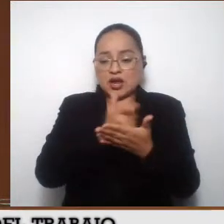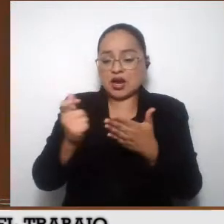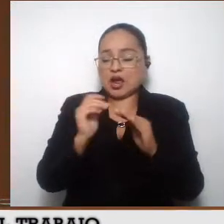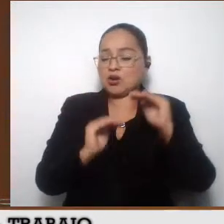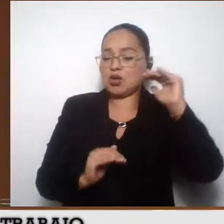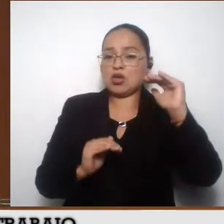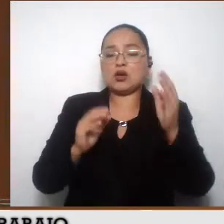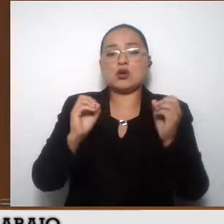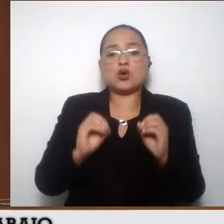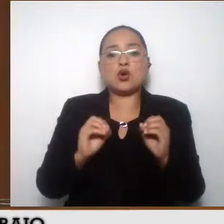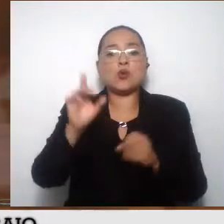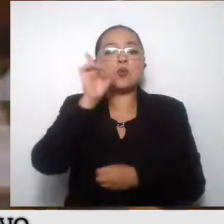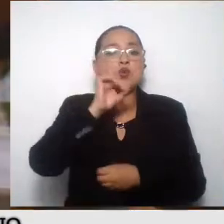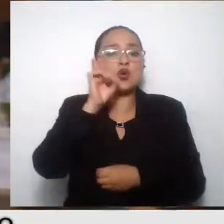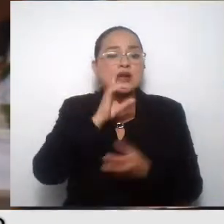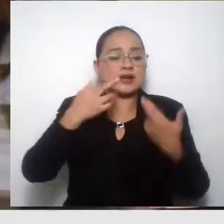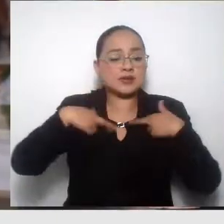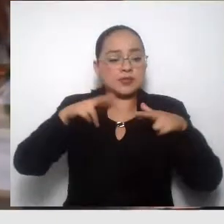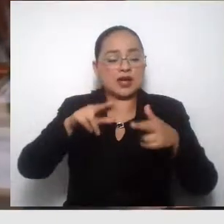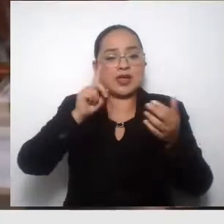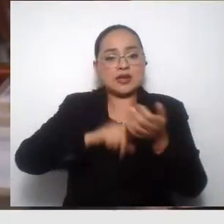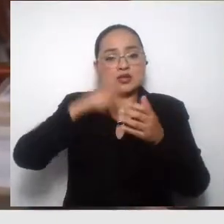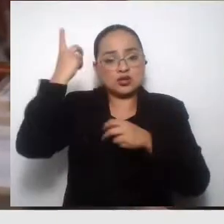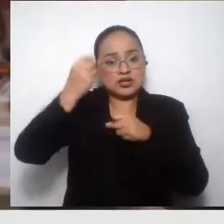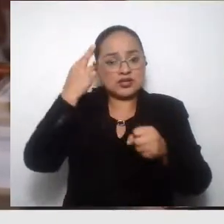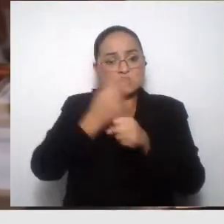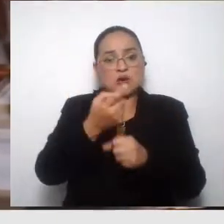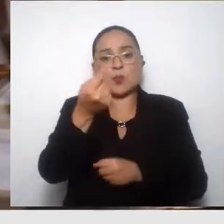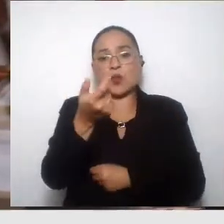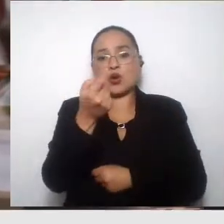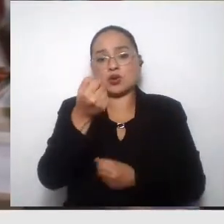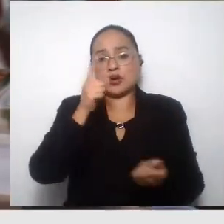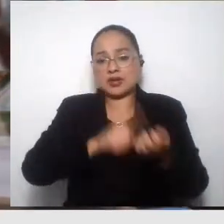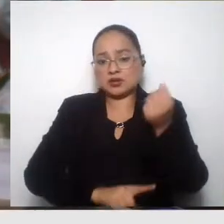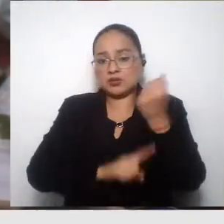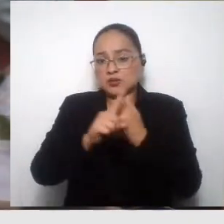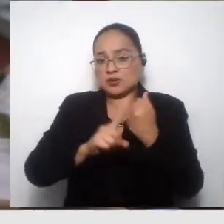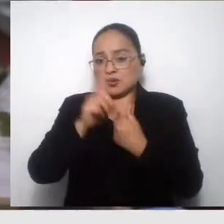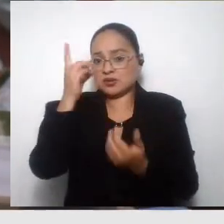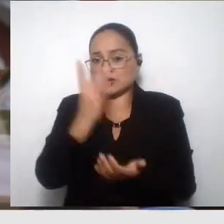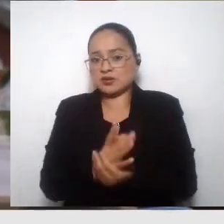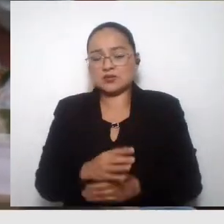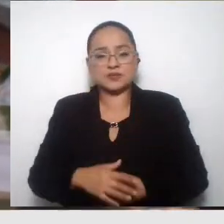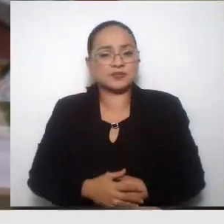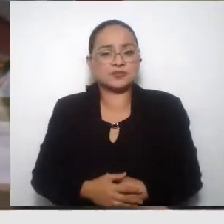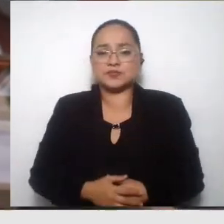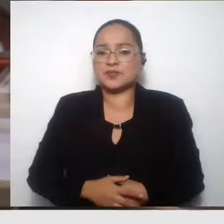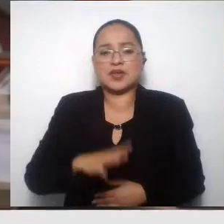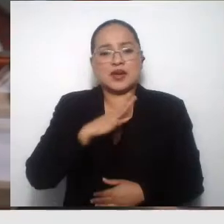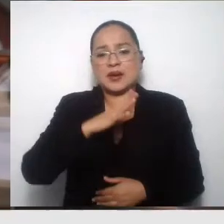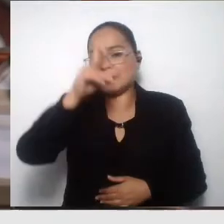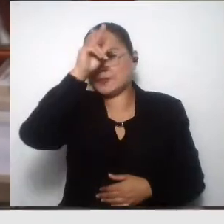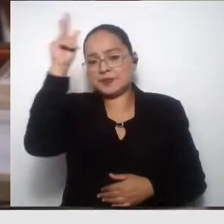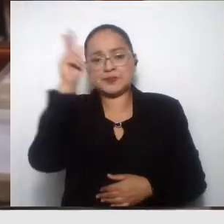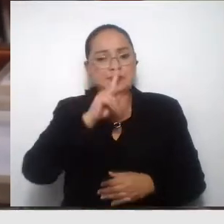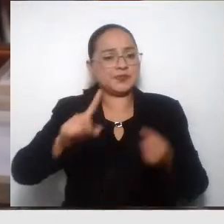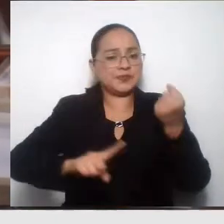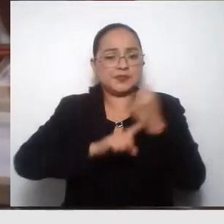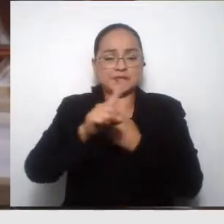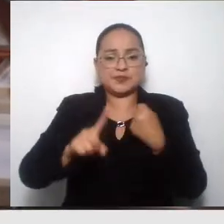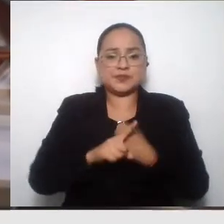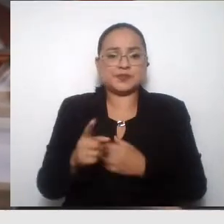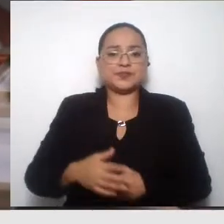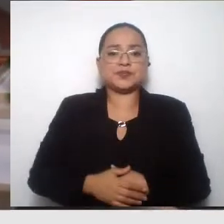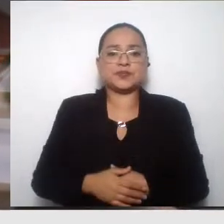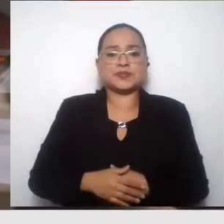representación femenina en los empleos de dirección no son las únicas problemáticas que produce alta vulnerabilidad laboral. Otra de